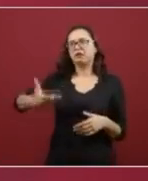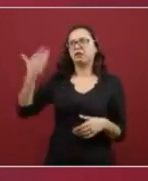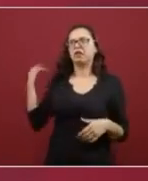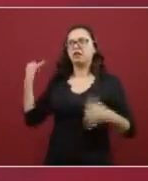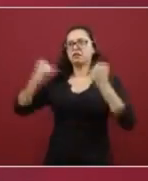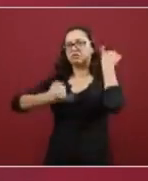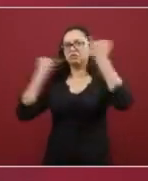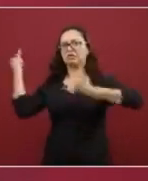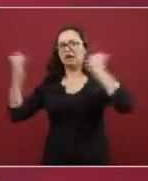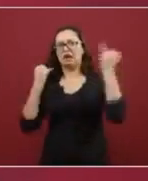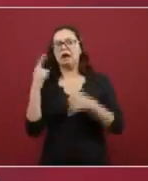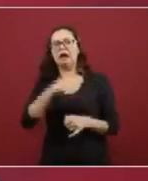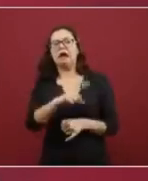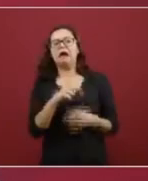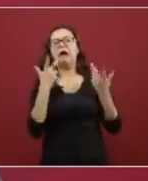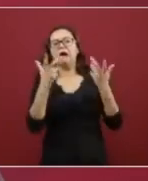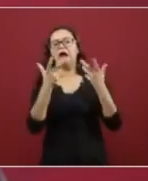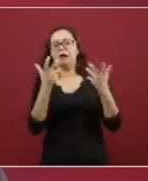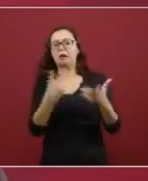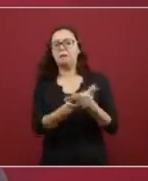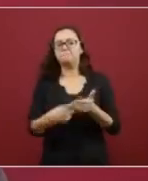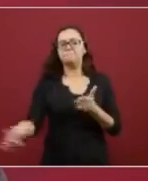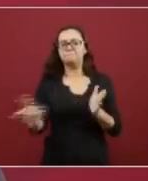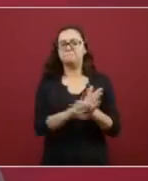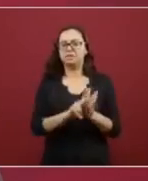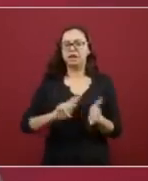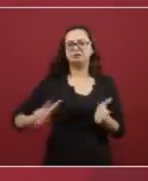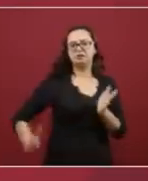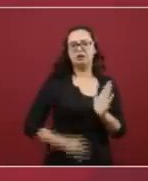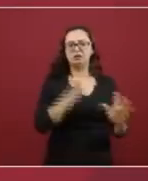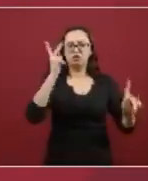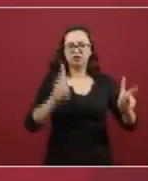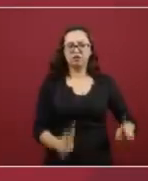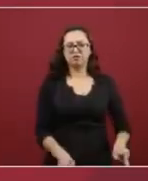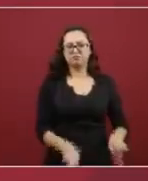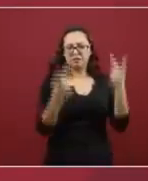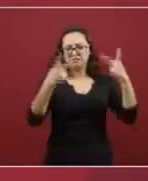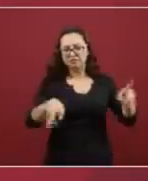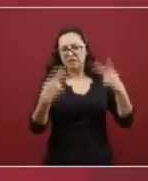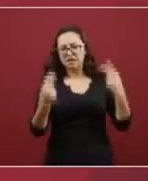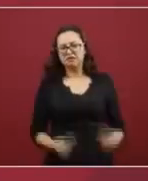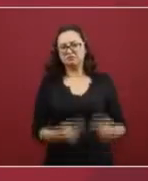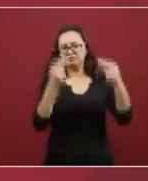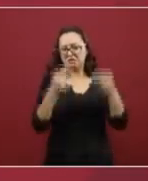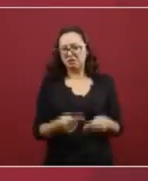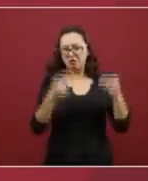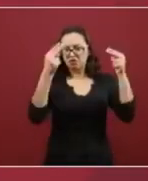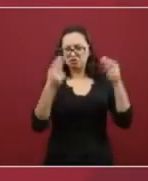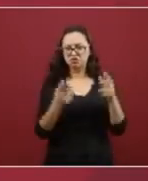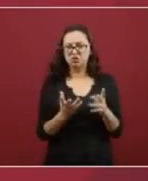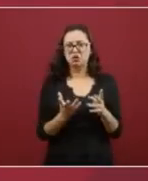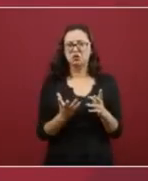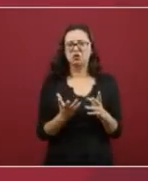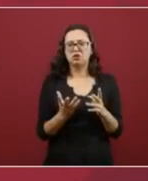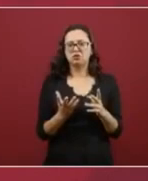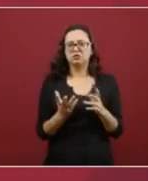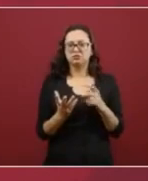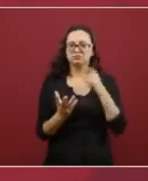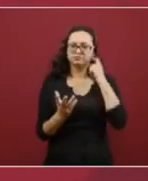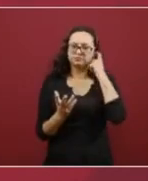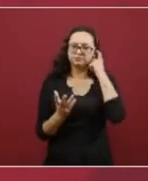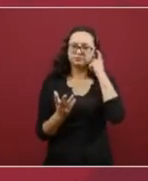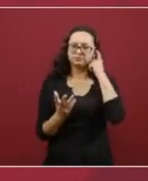por las plazas, por volver a traficar con las plazas. Esto lo manejaban incluso los